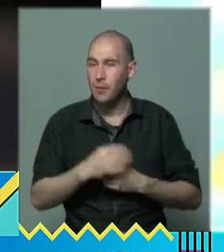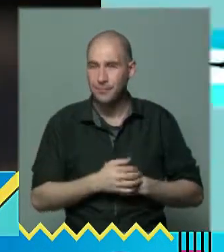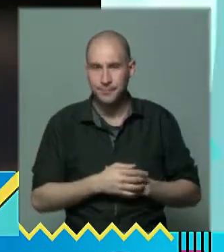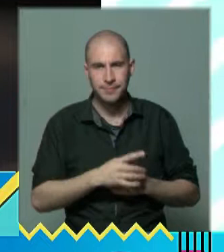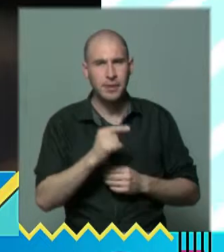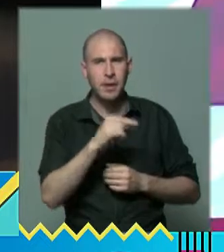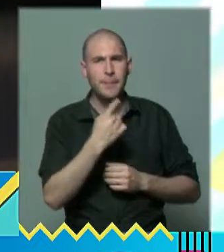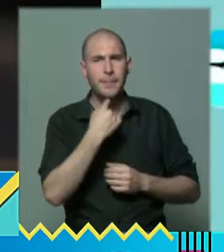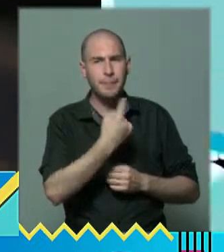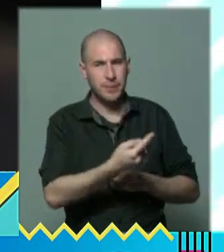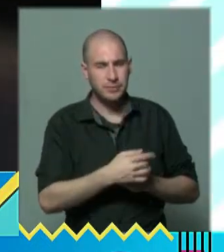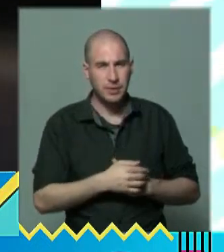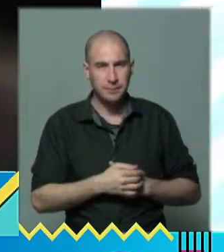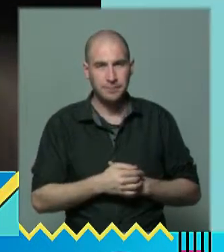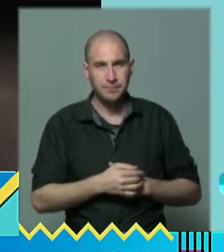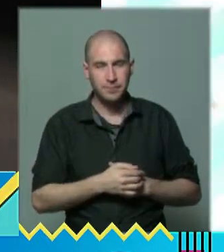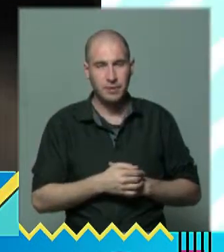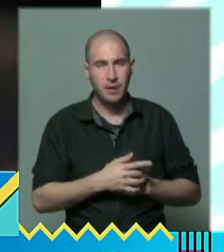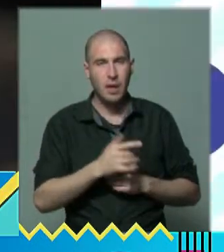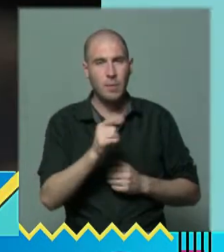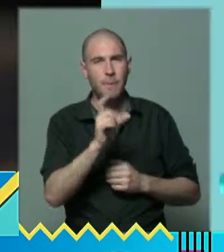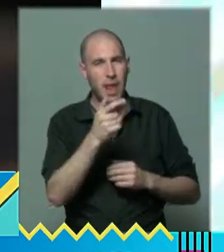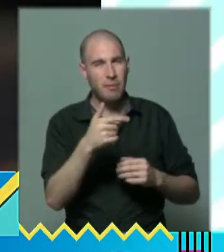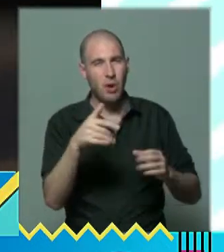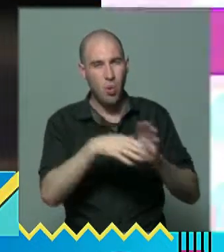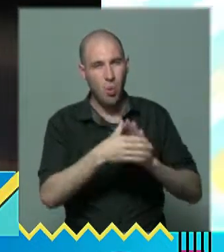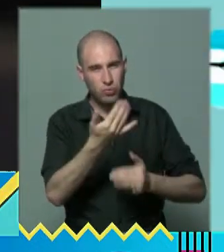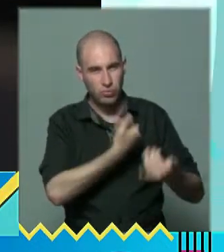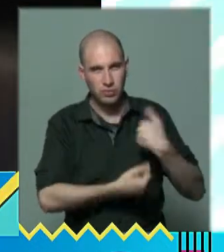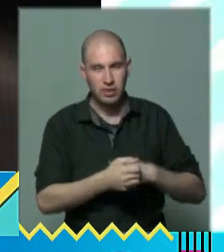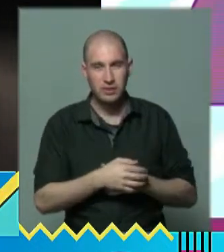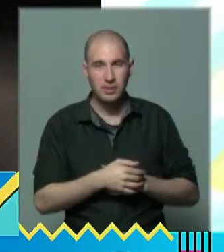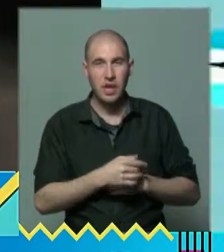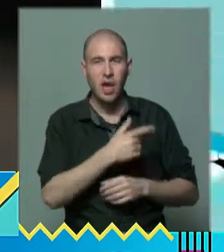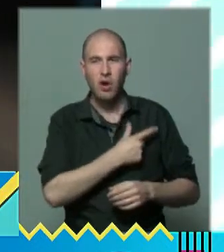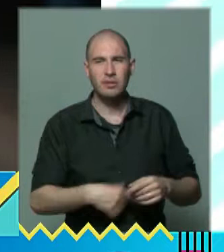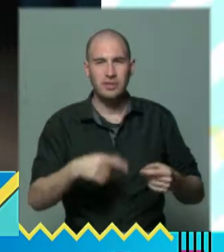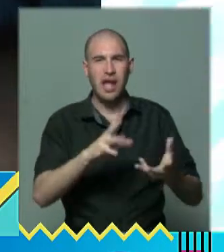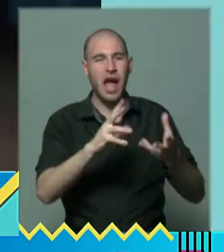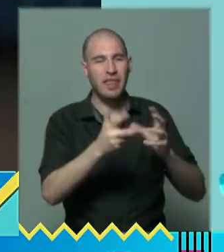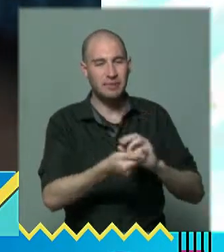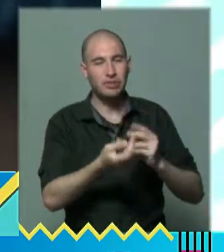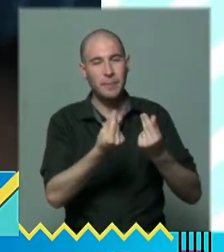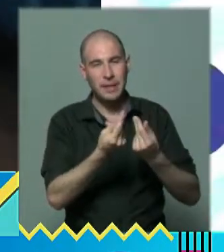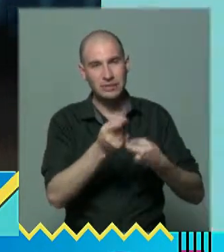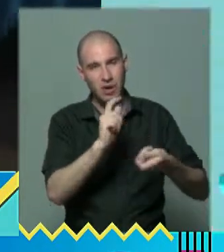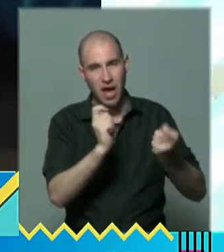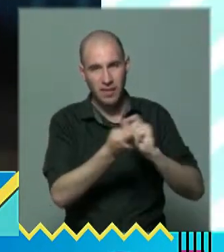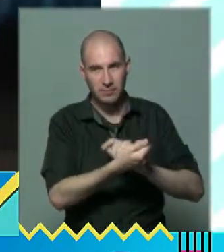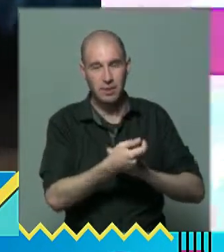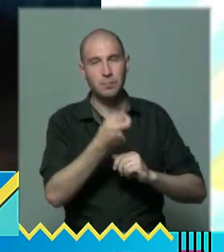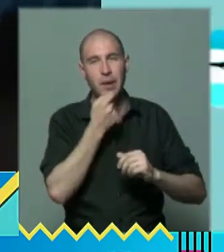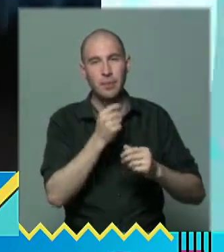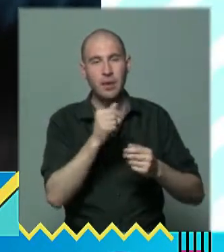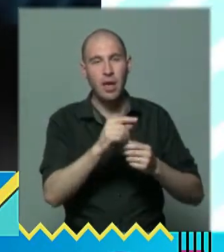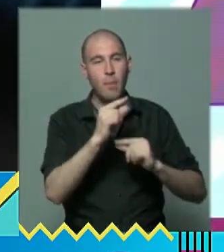Gisela, pero quería tomar un concepto justamente que tiene el gobierno, que es el reacomodamiento tarifario, así que es, si se quiere,